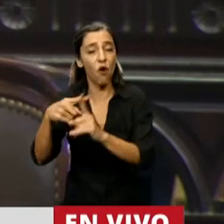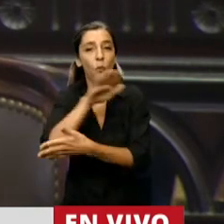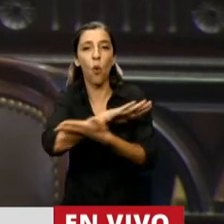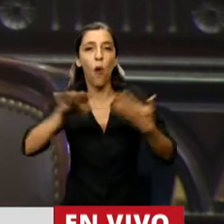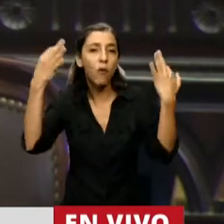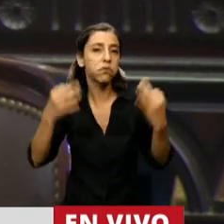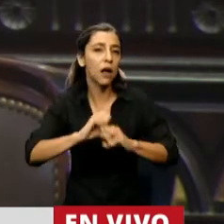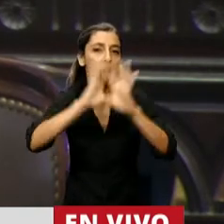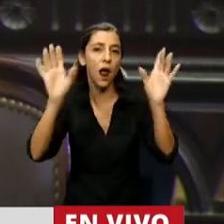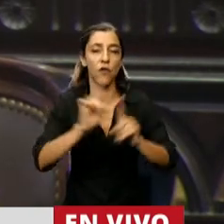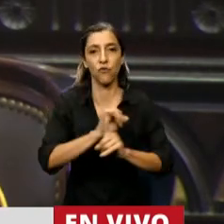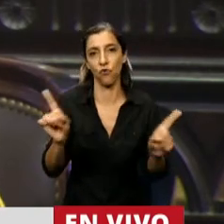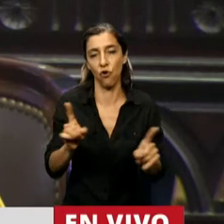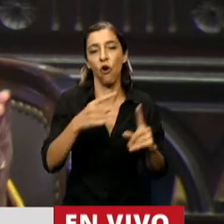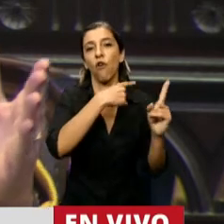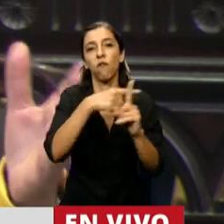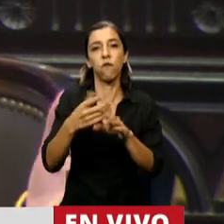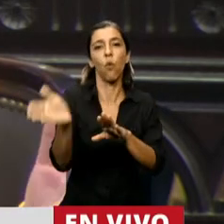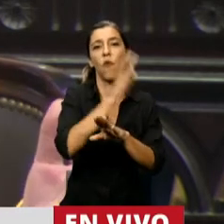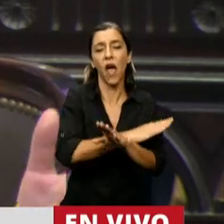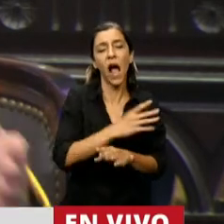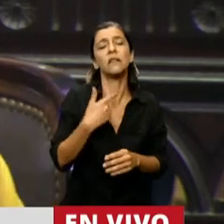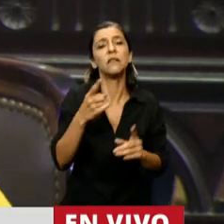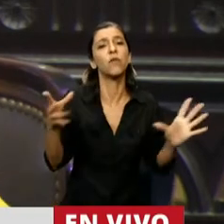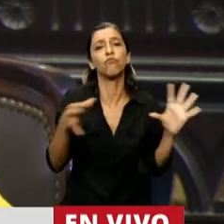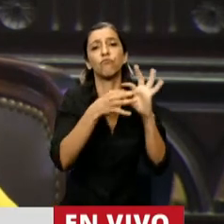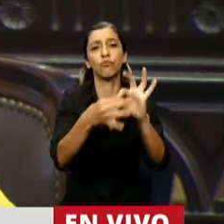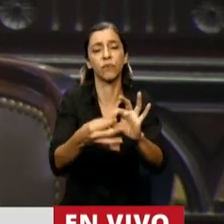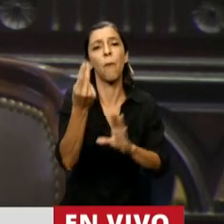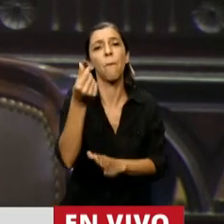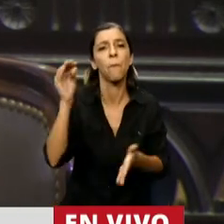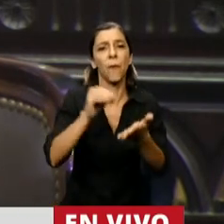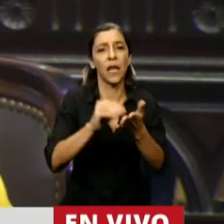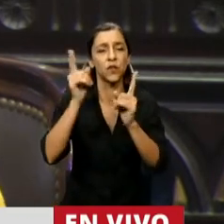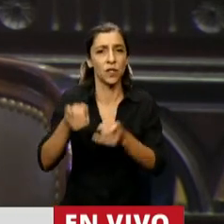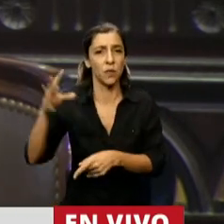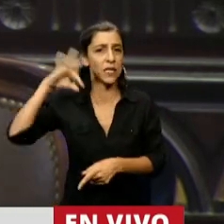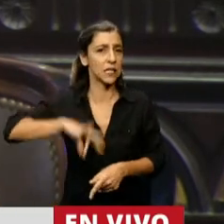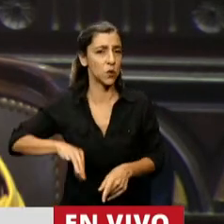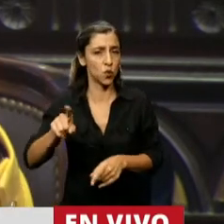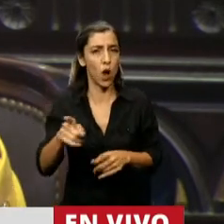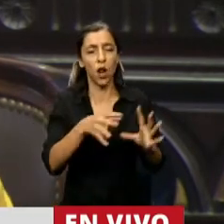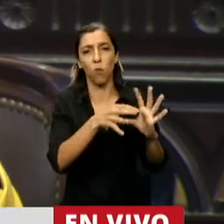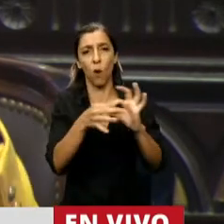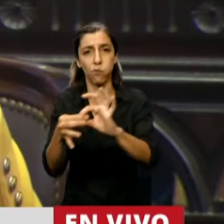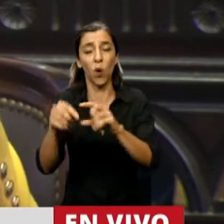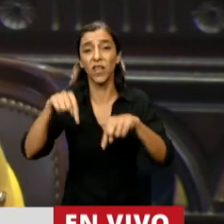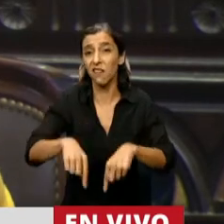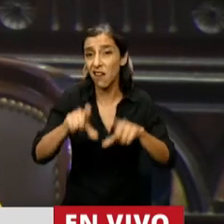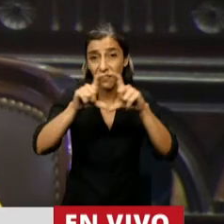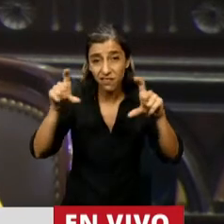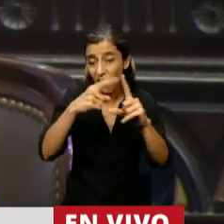se basaba por dos índices que se publican, el índice de precios y los salarios. Esta, no.